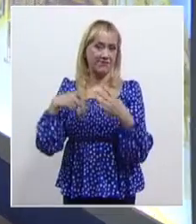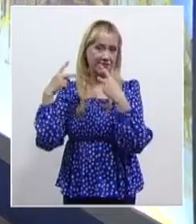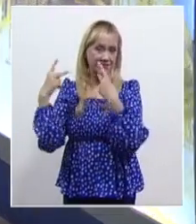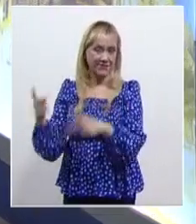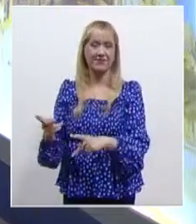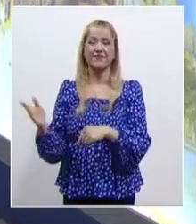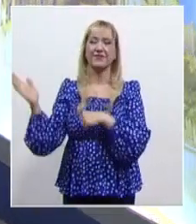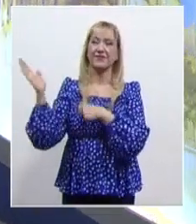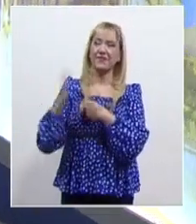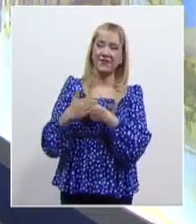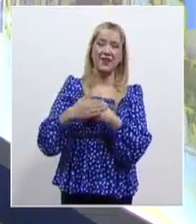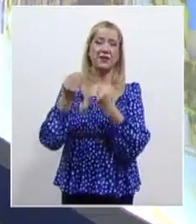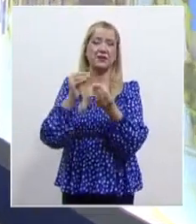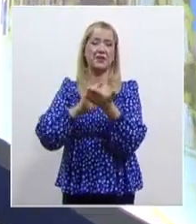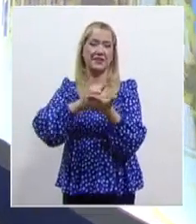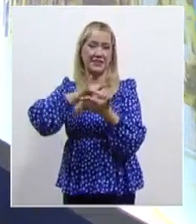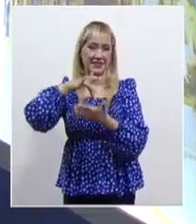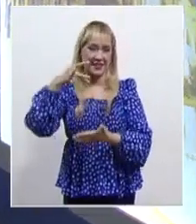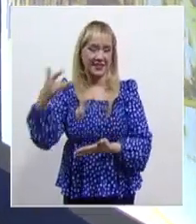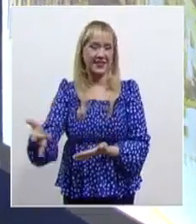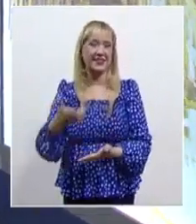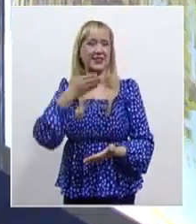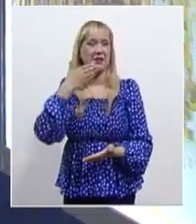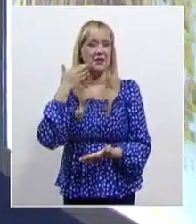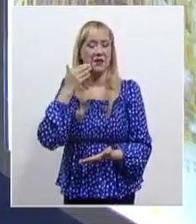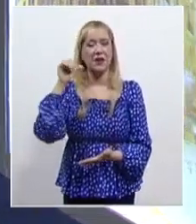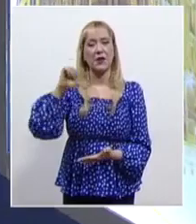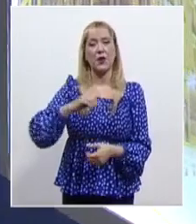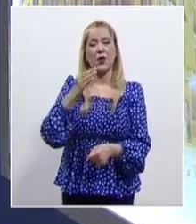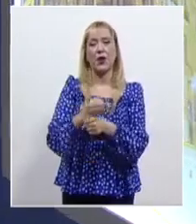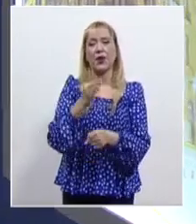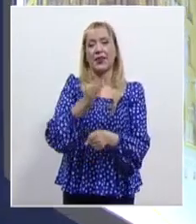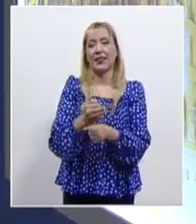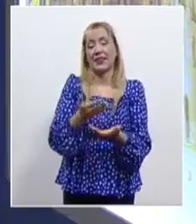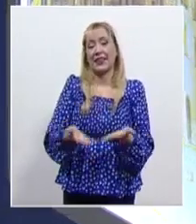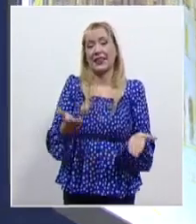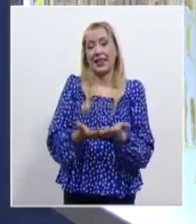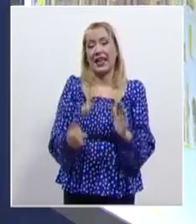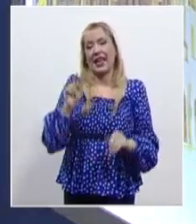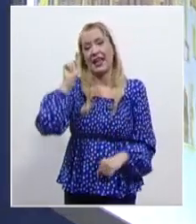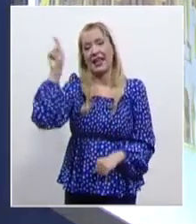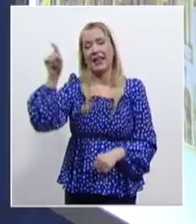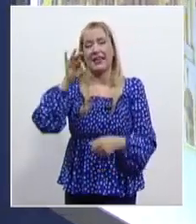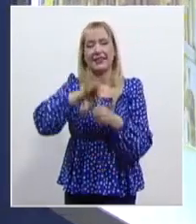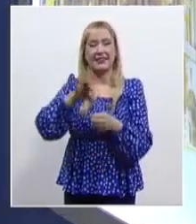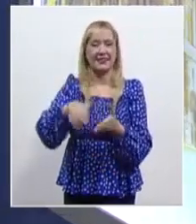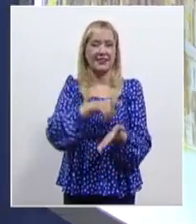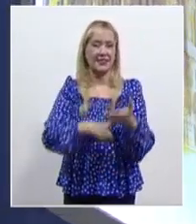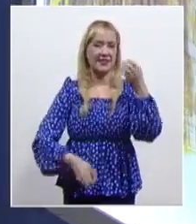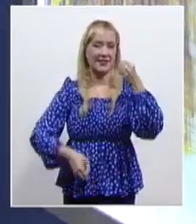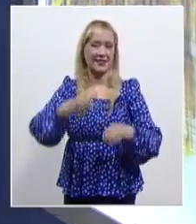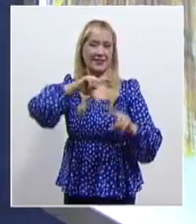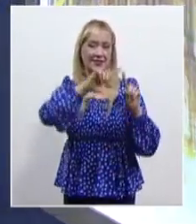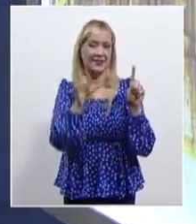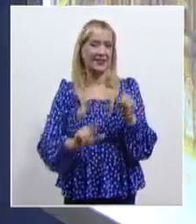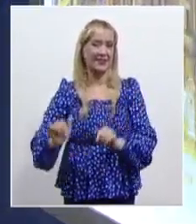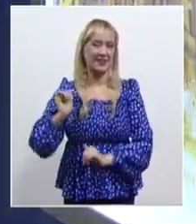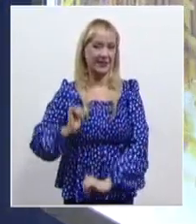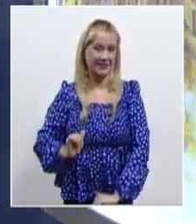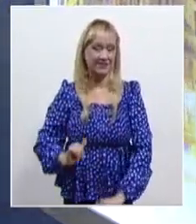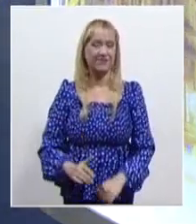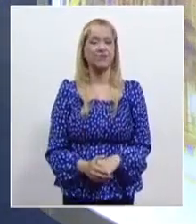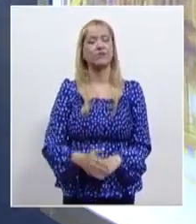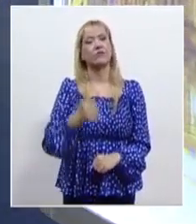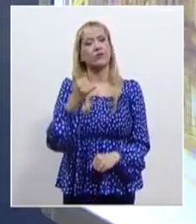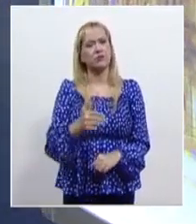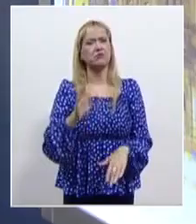Muchas gracias, Mario, por tu información de lo que está ocurriendo en estos momentos en el Tribunal Electoral del Poder Judicial de la Federación y, por